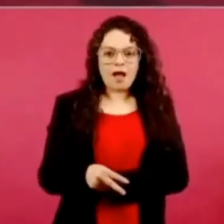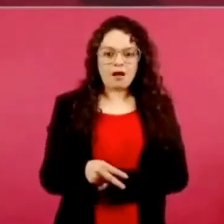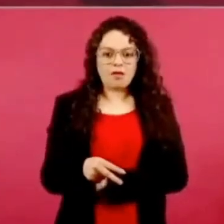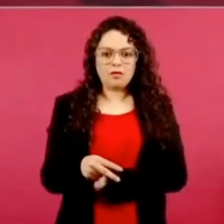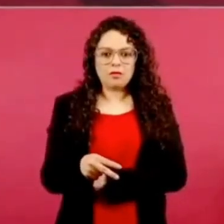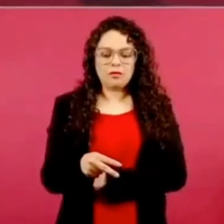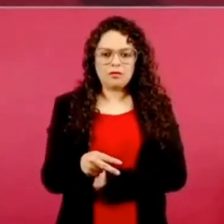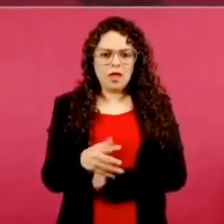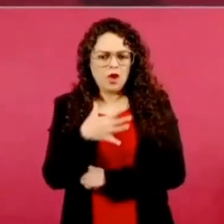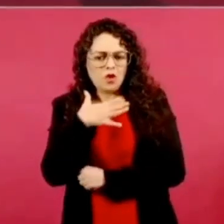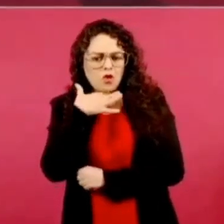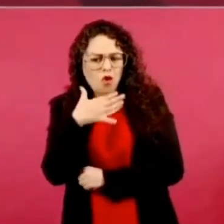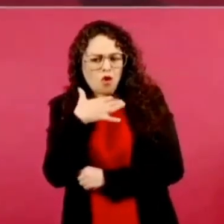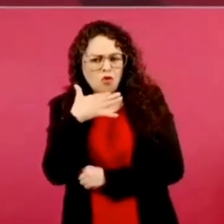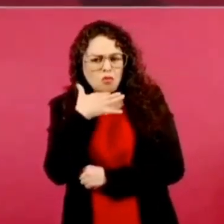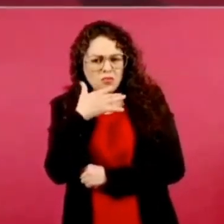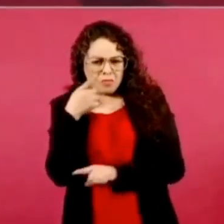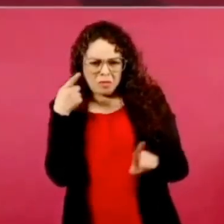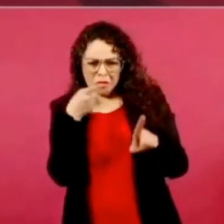ver